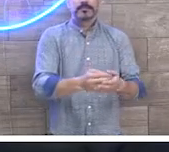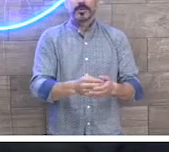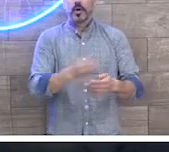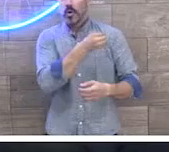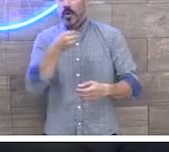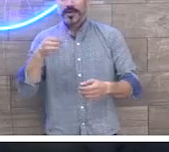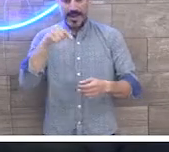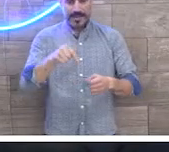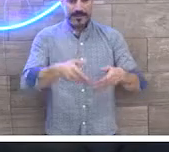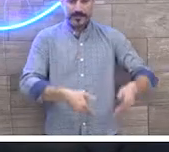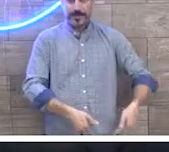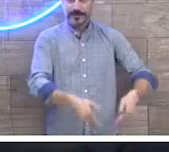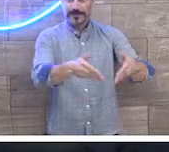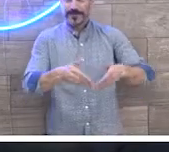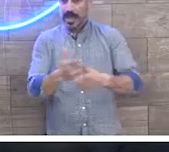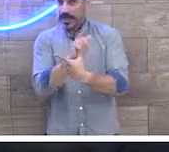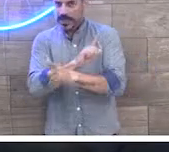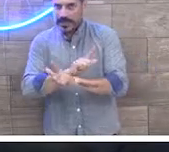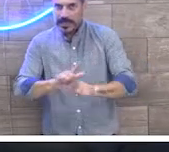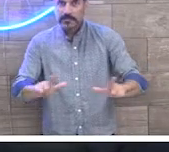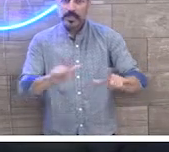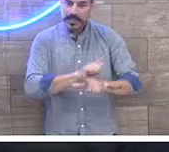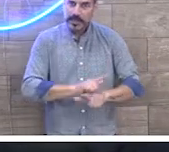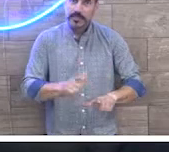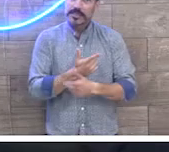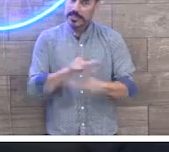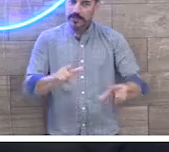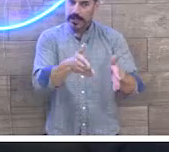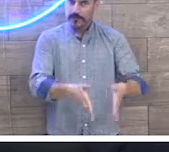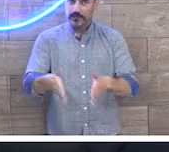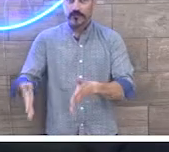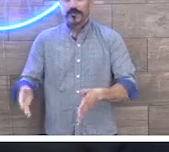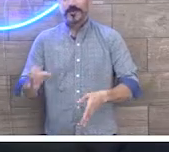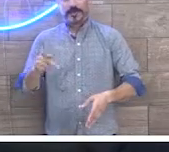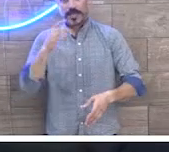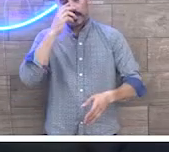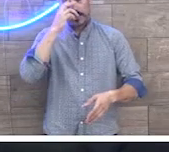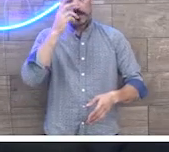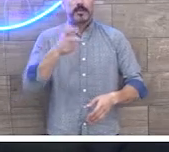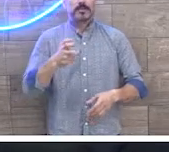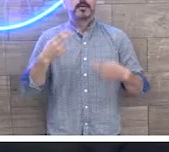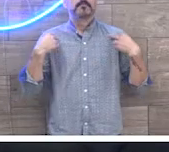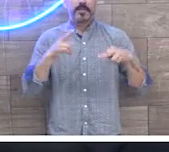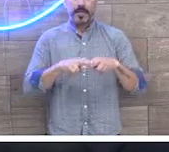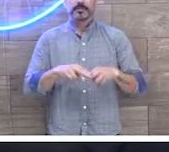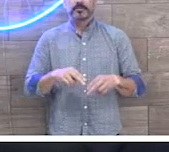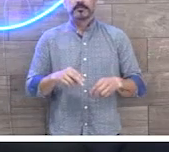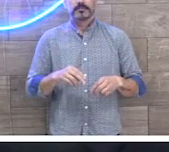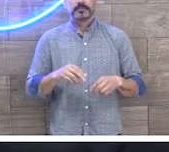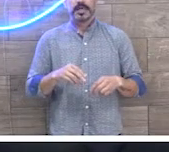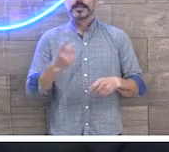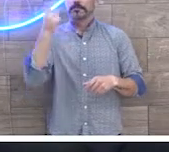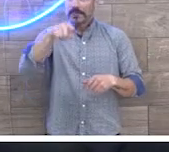a caer, etcétera, ¿no? Y luego, es muy complejo, ¿no? Sí, es muy complejo porque a lo mejor uno como docente no es tan ordenado.